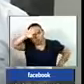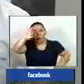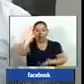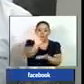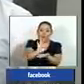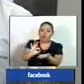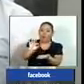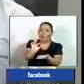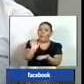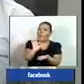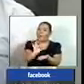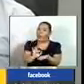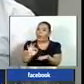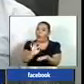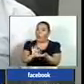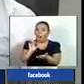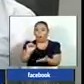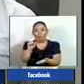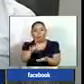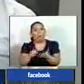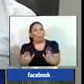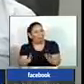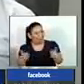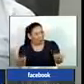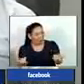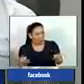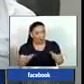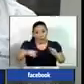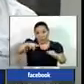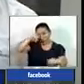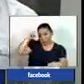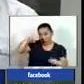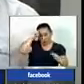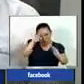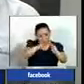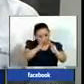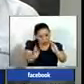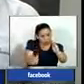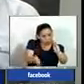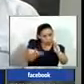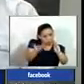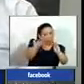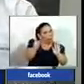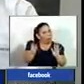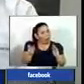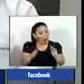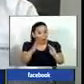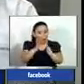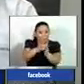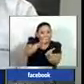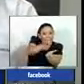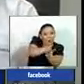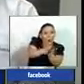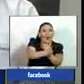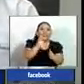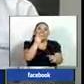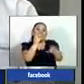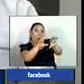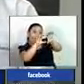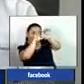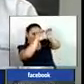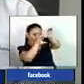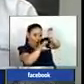producto. El cemento Cuscatlán lo utilizamos en albanillería que significa que lo usamos en pegamento de bloques,